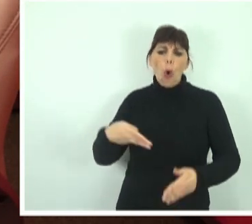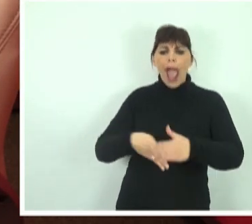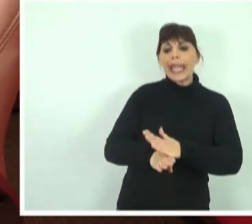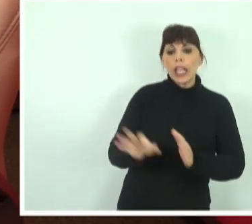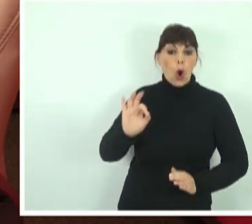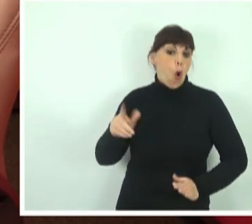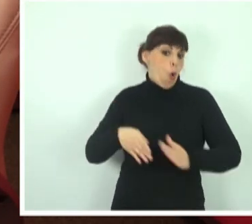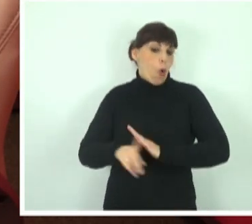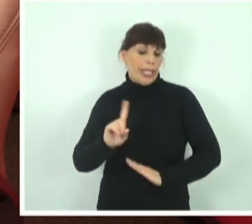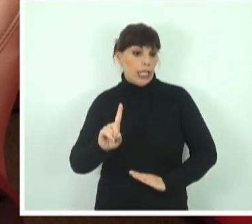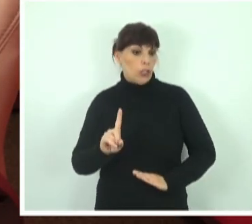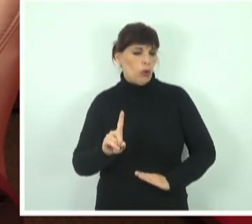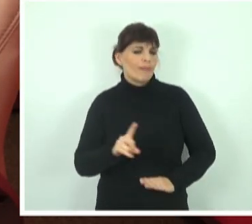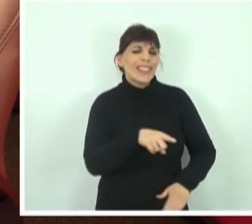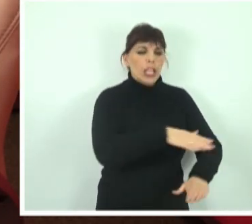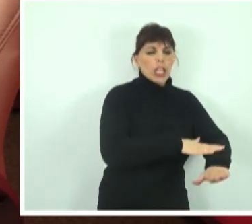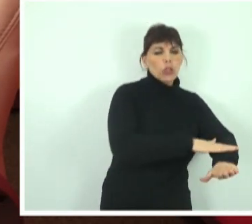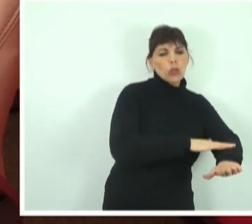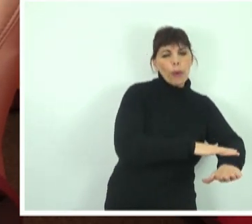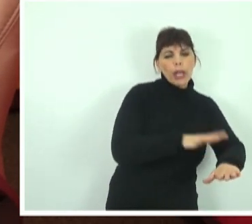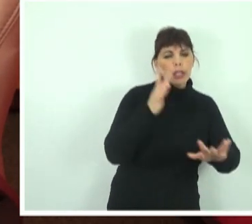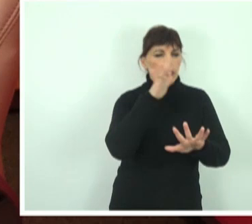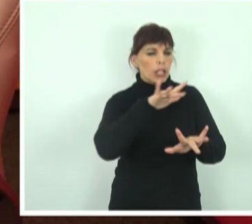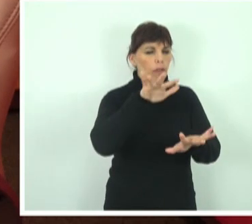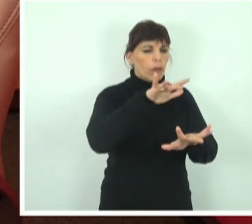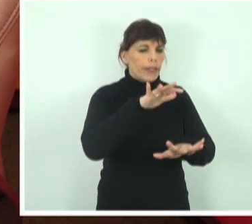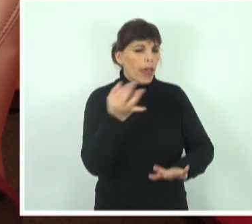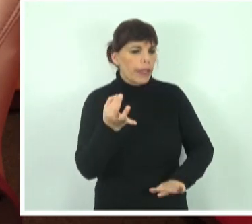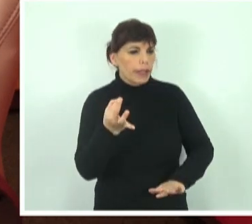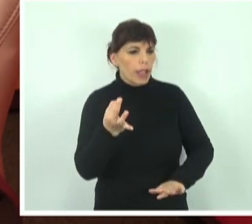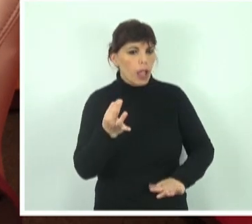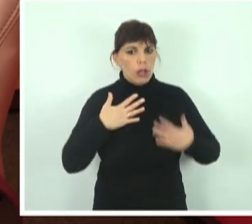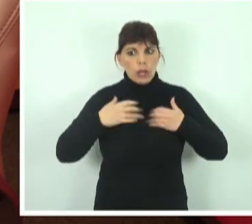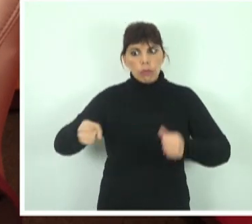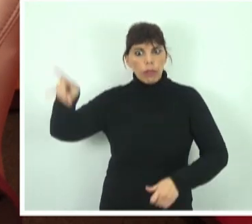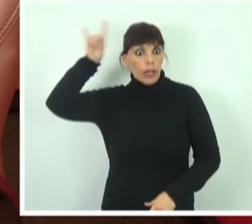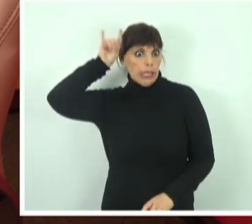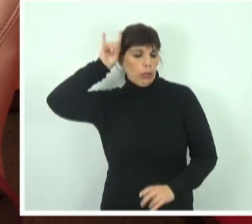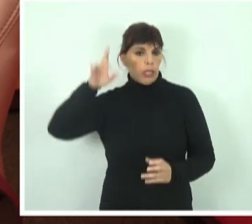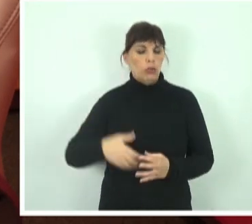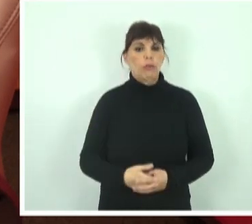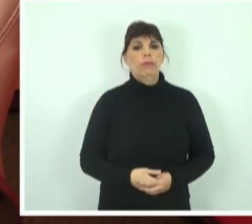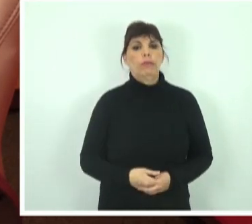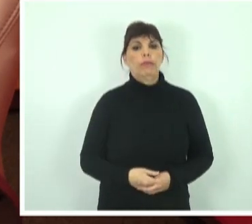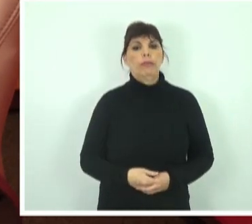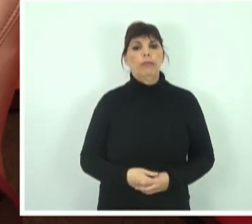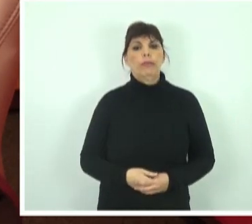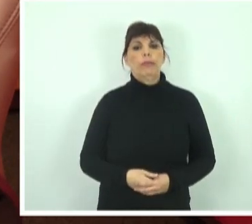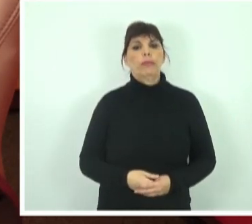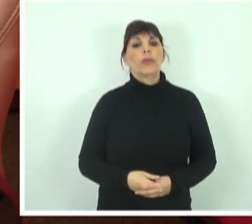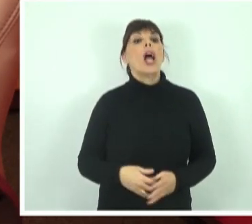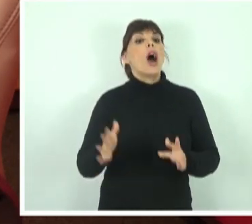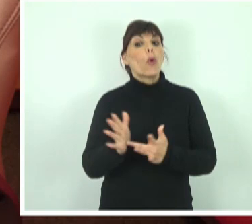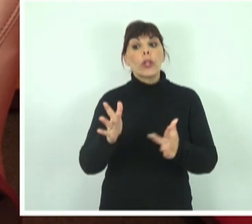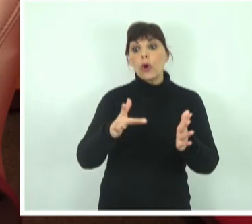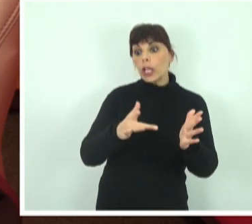poderes demoníacos. Cuando Jesucristo dijo que Él iba a edificar oikodomeo como